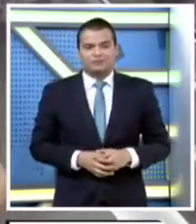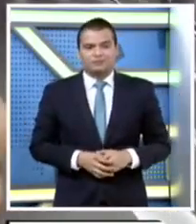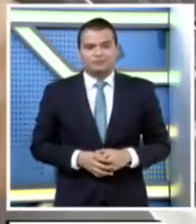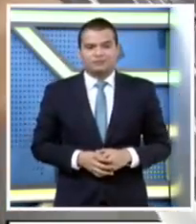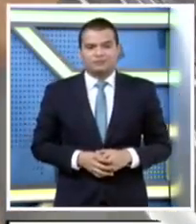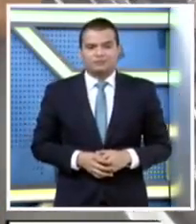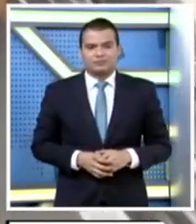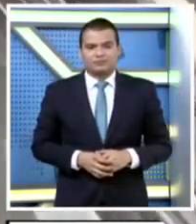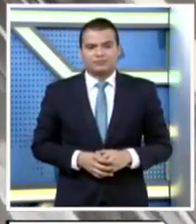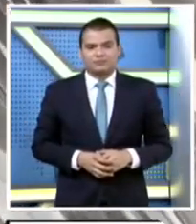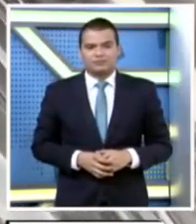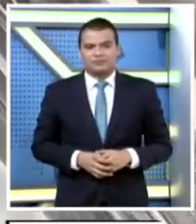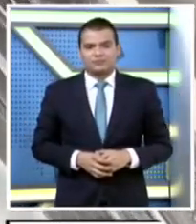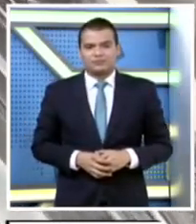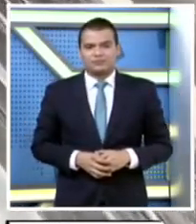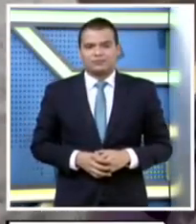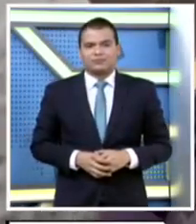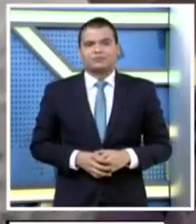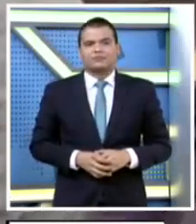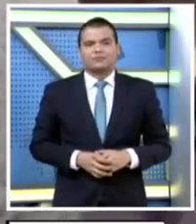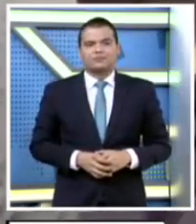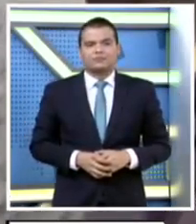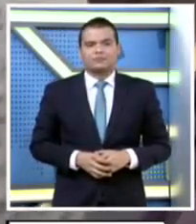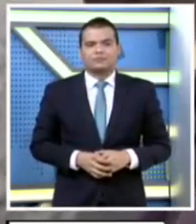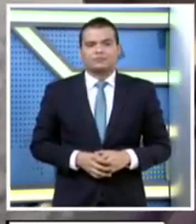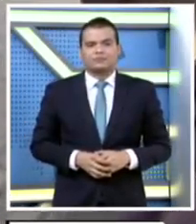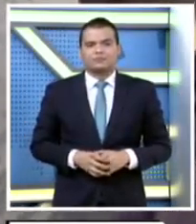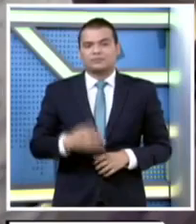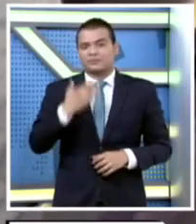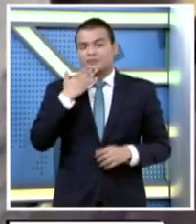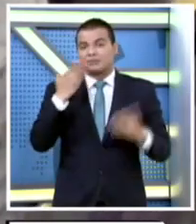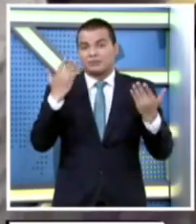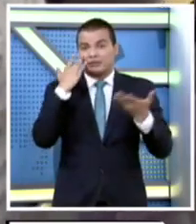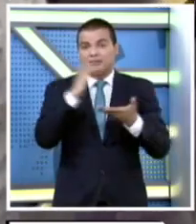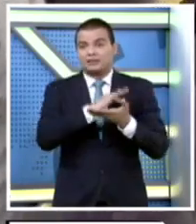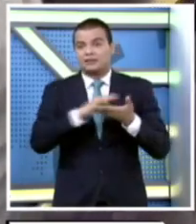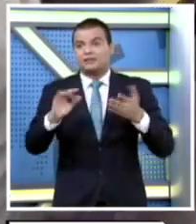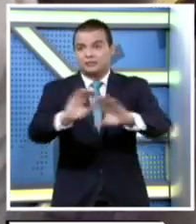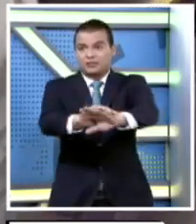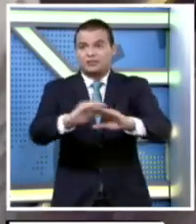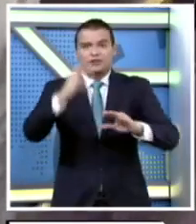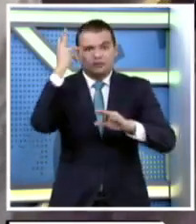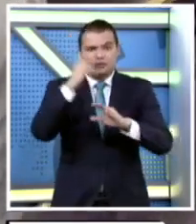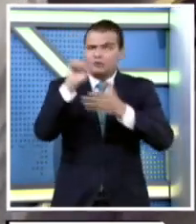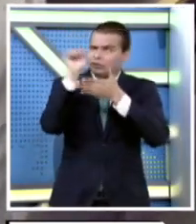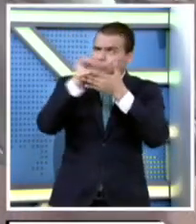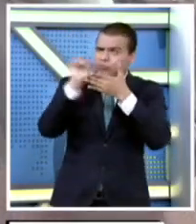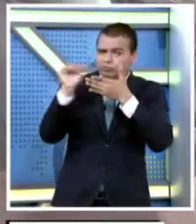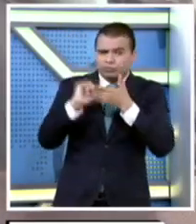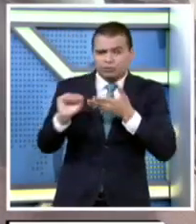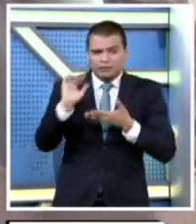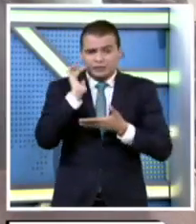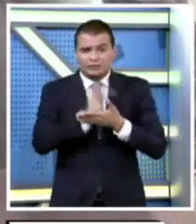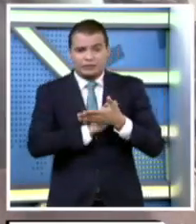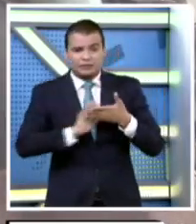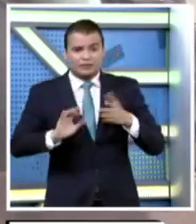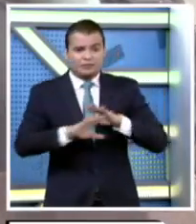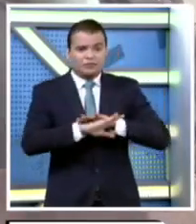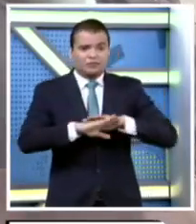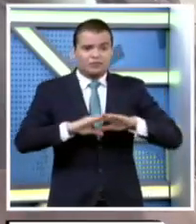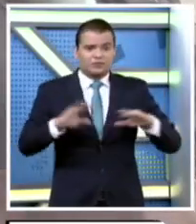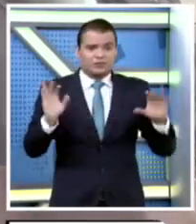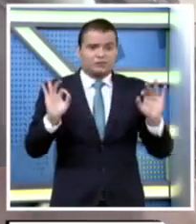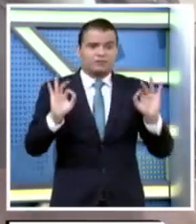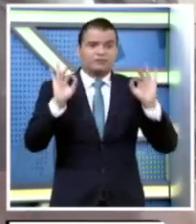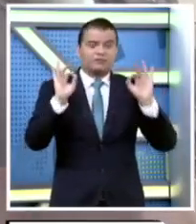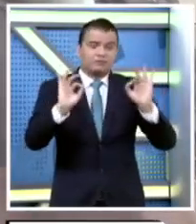estar, mientras que ahí no hay ningún problema. Y es totalmente higiénico porque uno diario lo puede lavar, lo puede retirar y lavarlo en la casa,